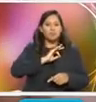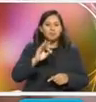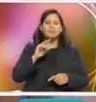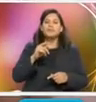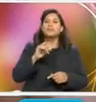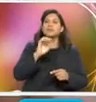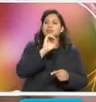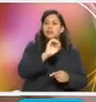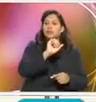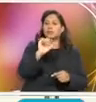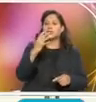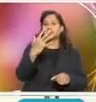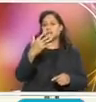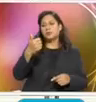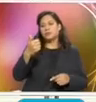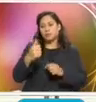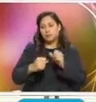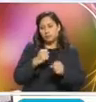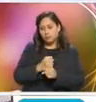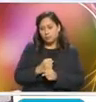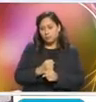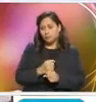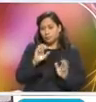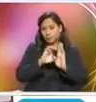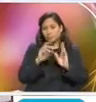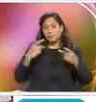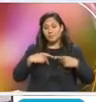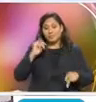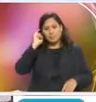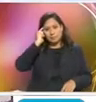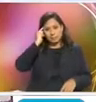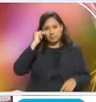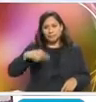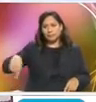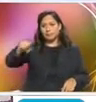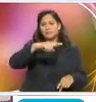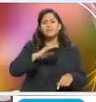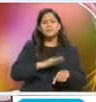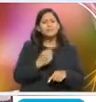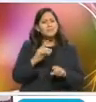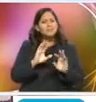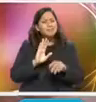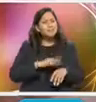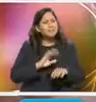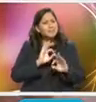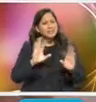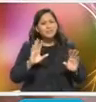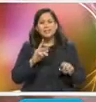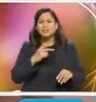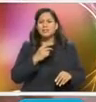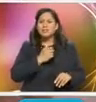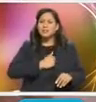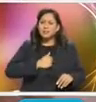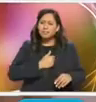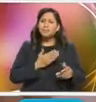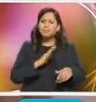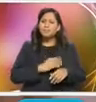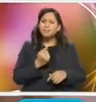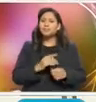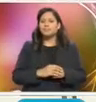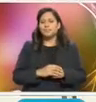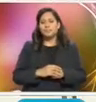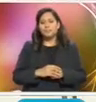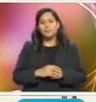a los 5 o 6 años de edad. Si hablamos de la población indígenas, ¿por qué son los más vulnerables hoy en día?